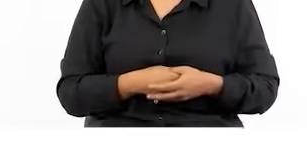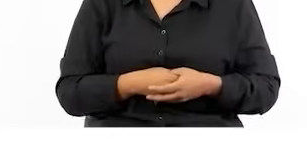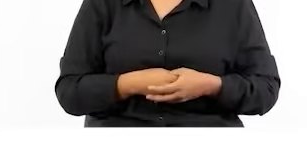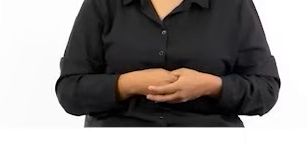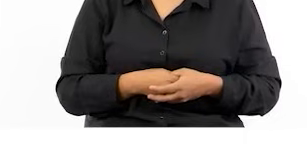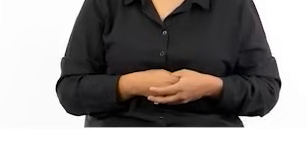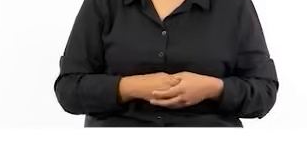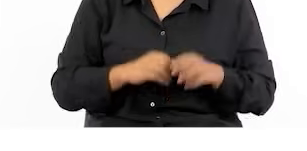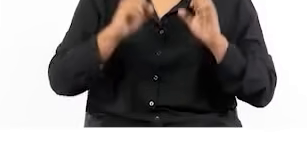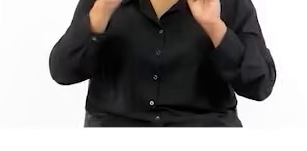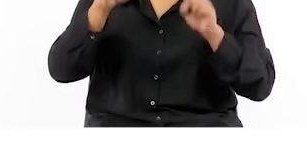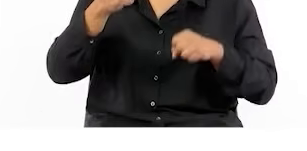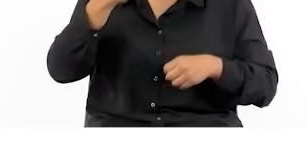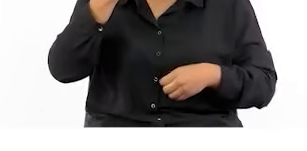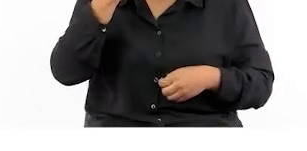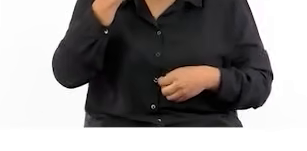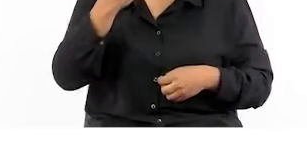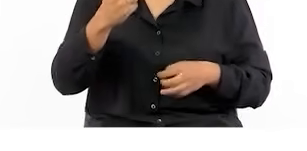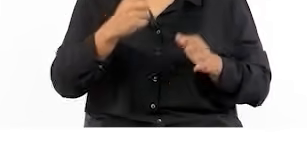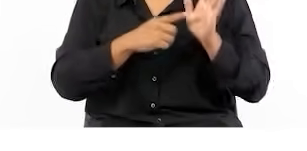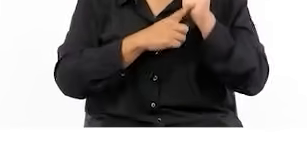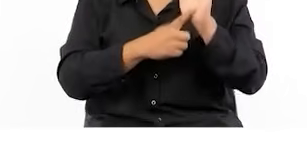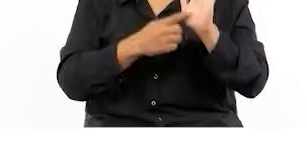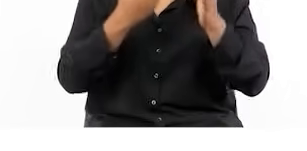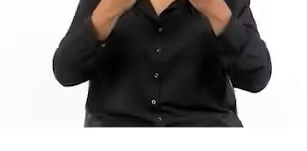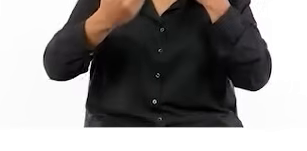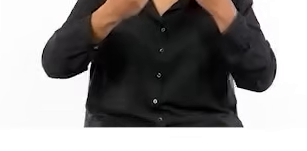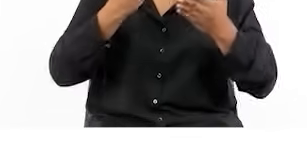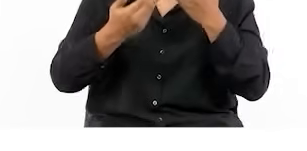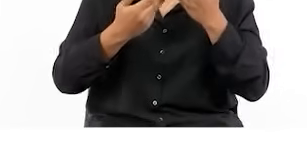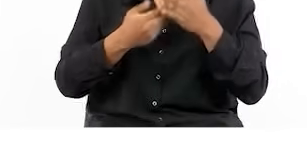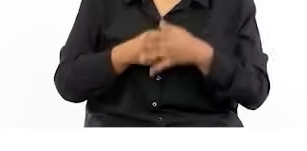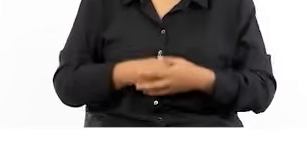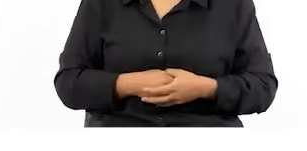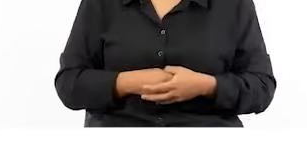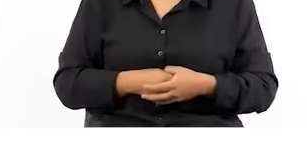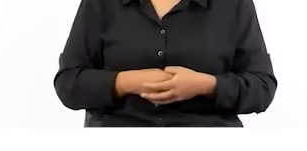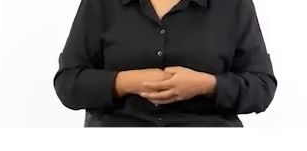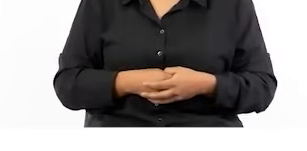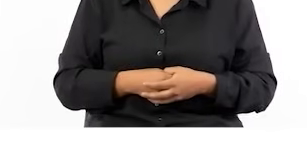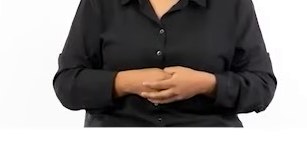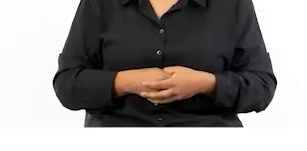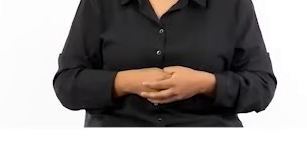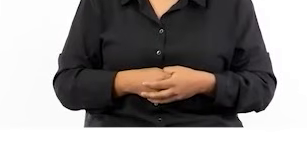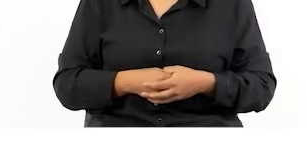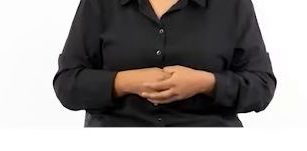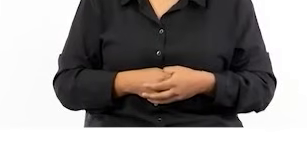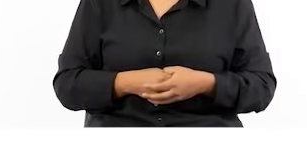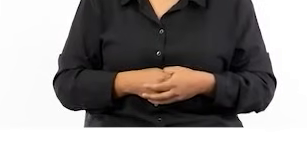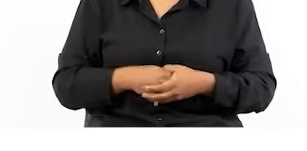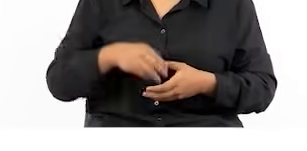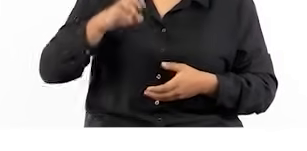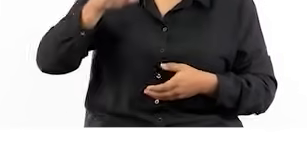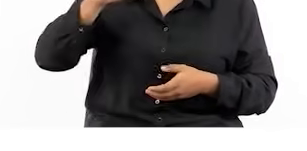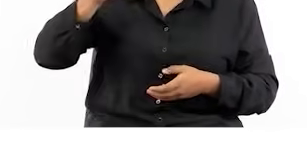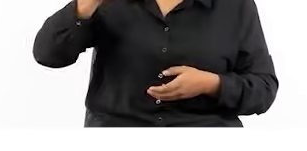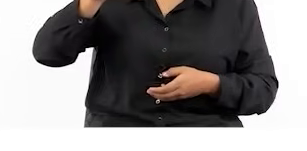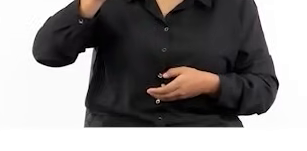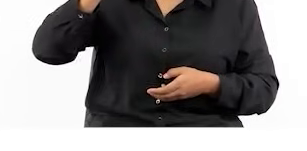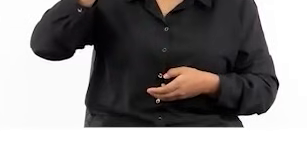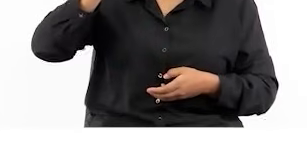se interpone entre el Sol y la Tierra. Aquí podemos ver unos diagramas que nos explican este tipo de